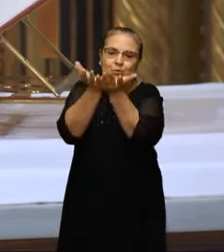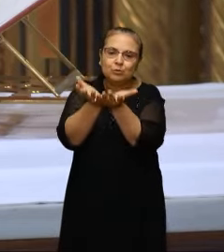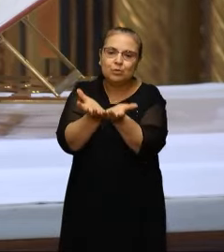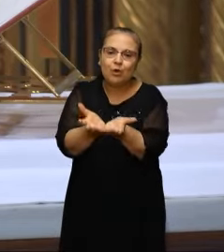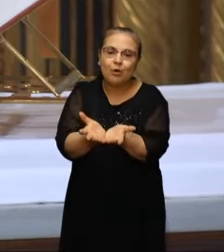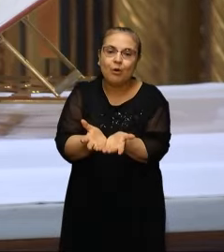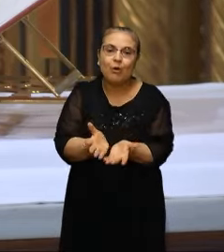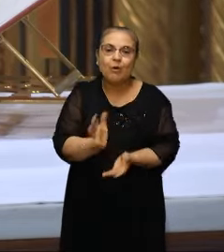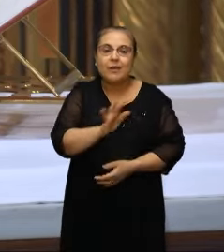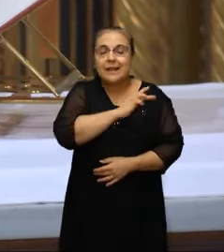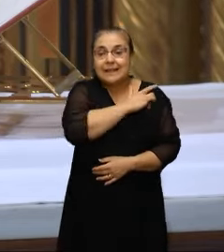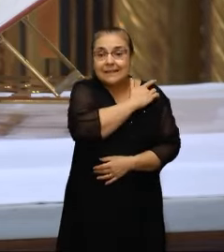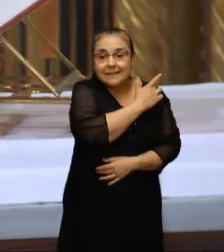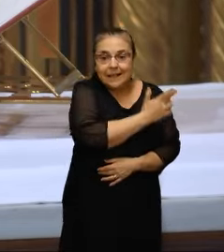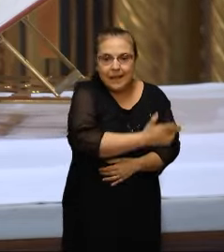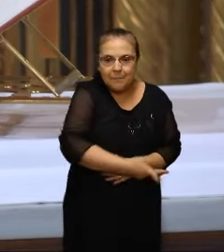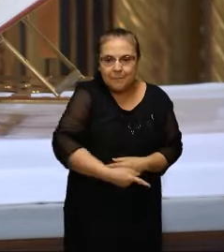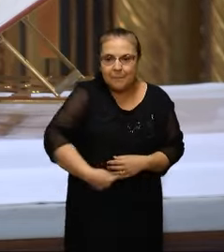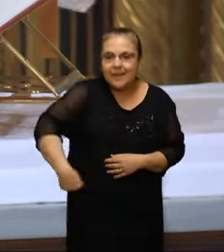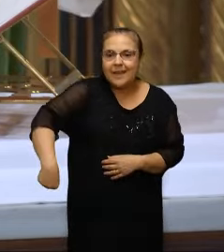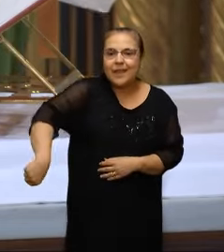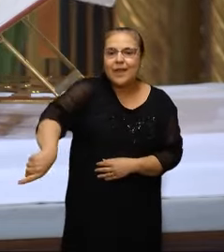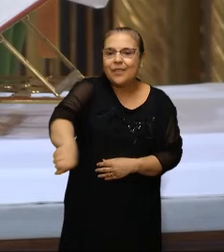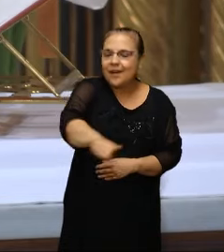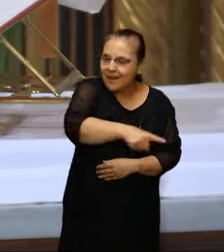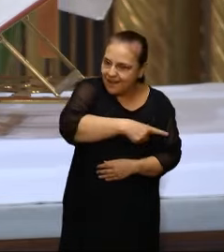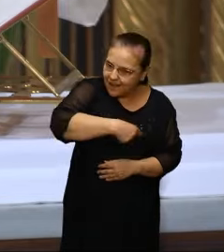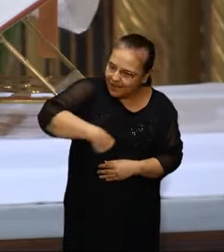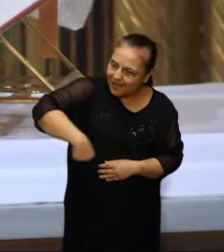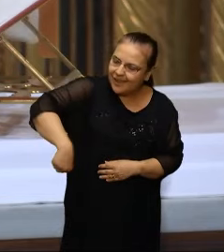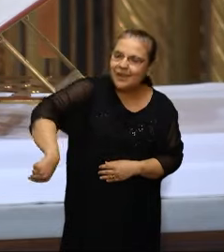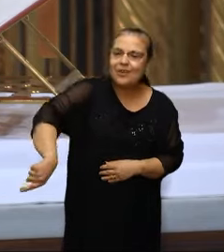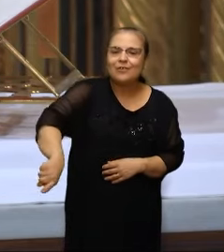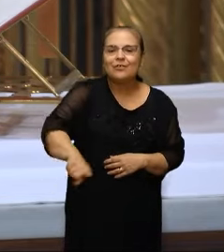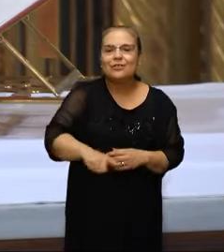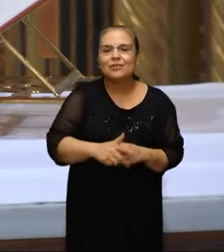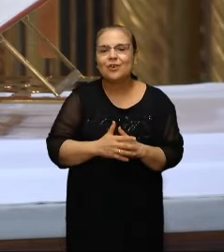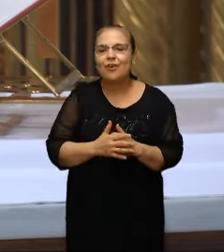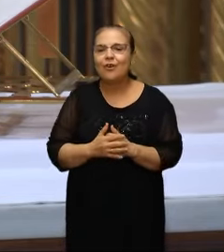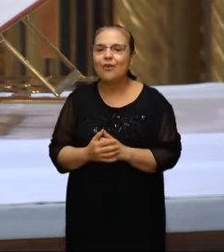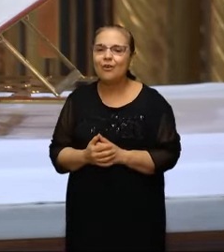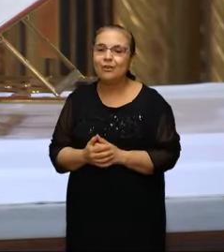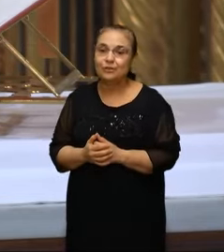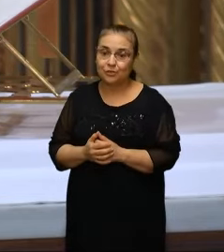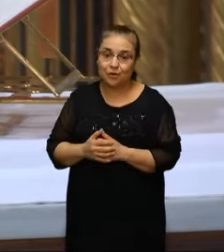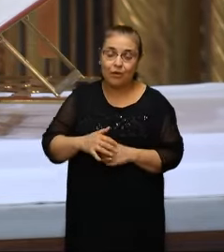del mundo ten piedad de